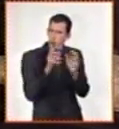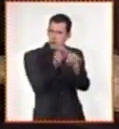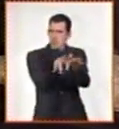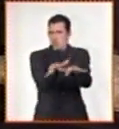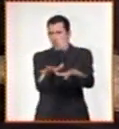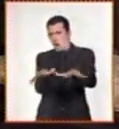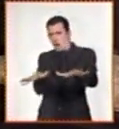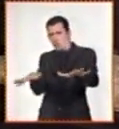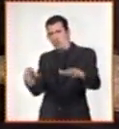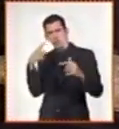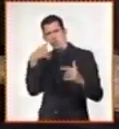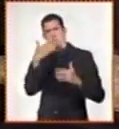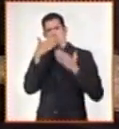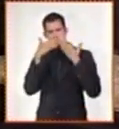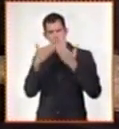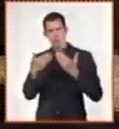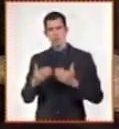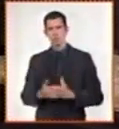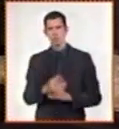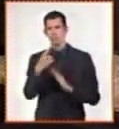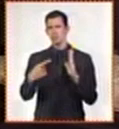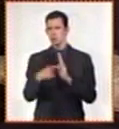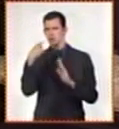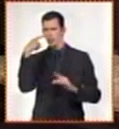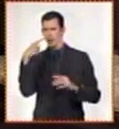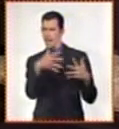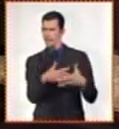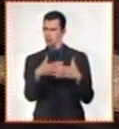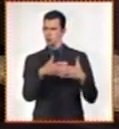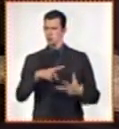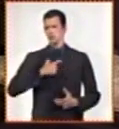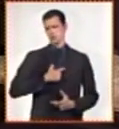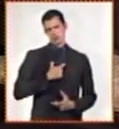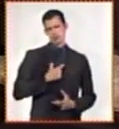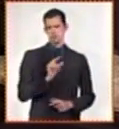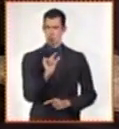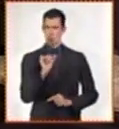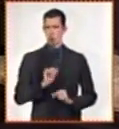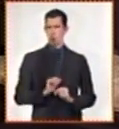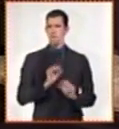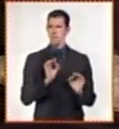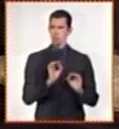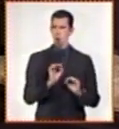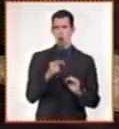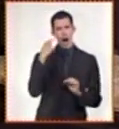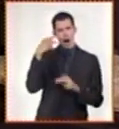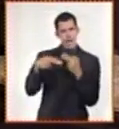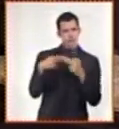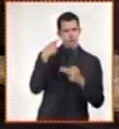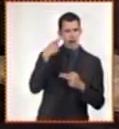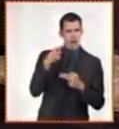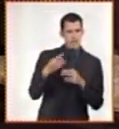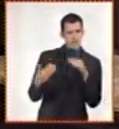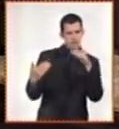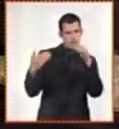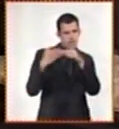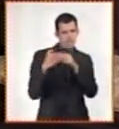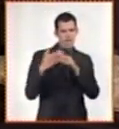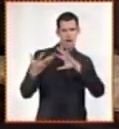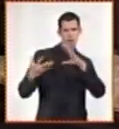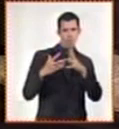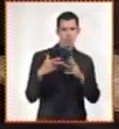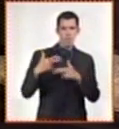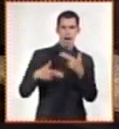debe a esa influencia cada vez mayor. Y cuando revisamos los proyectos, bueno, todo indica de que es cierto. La ruta de la